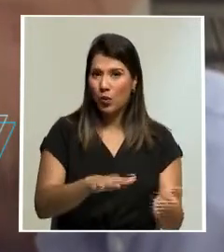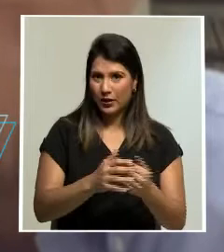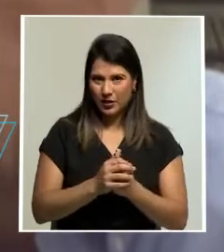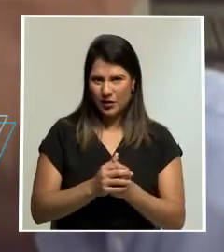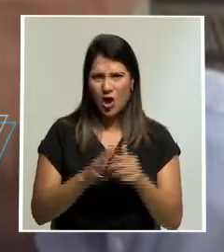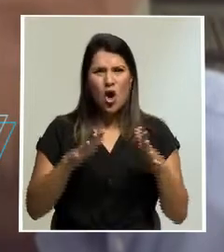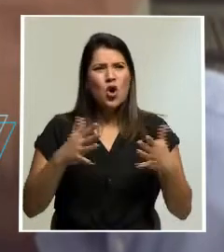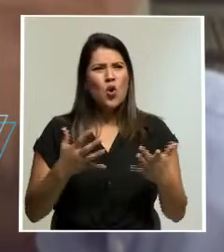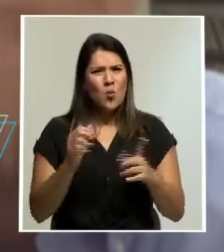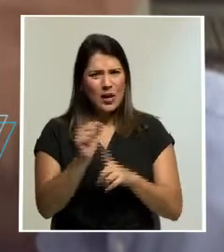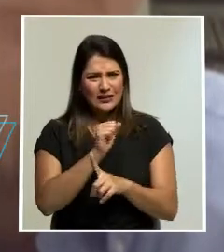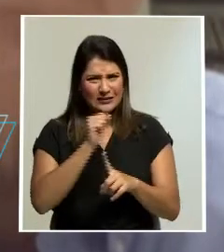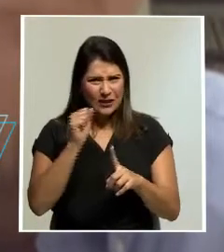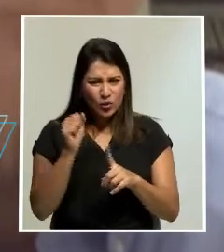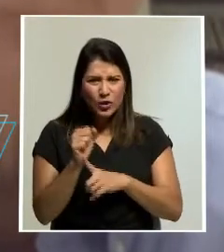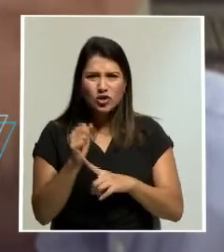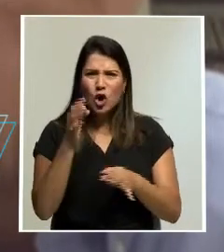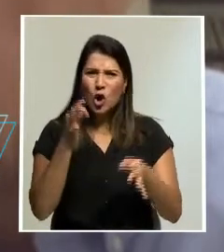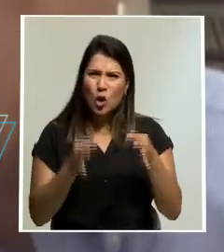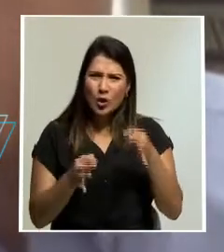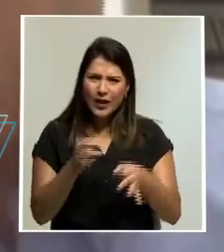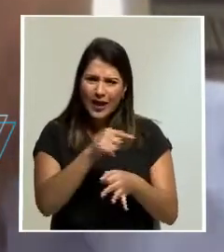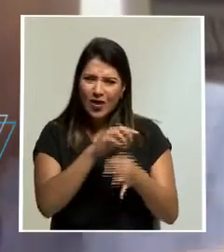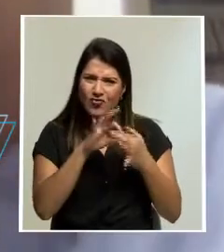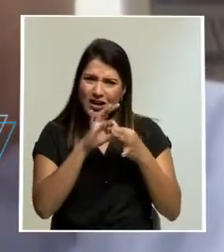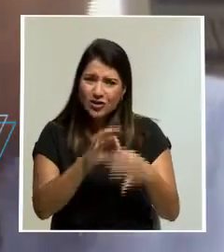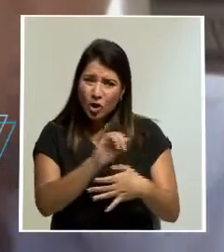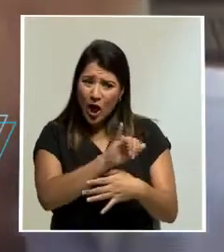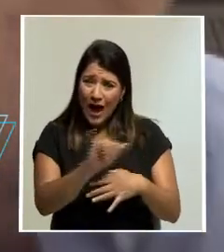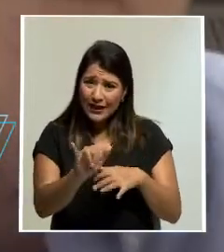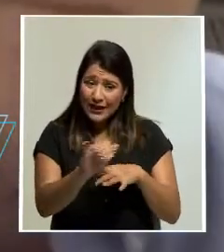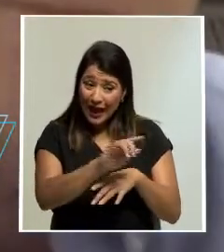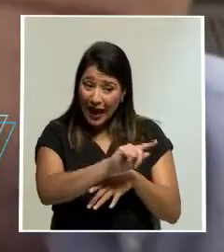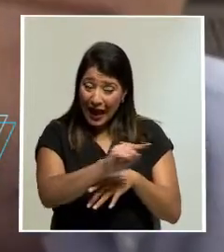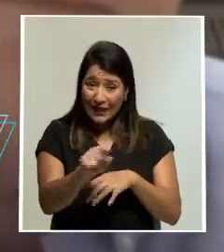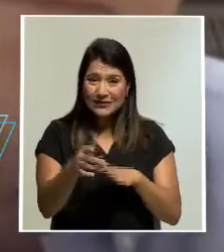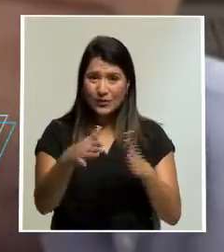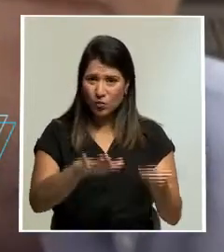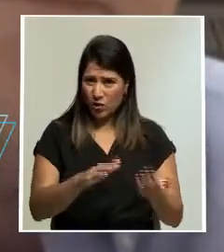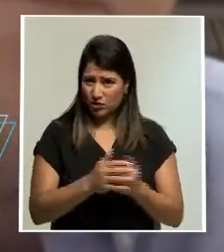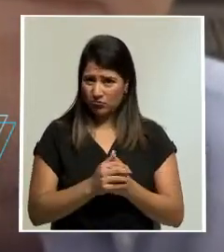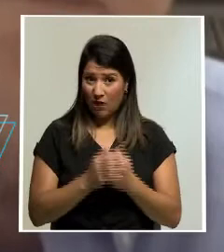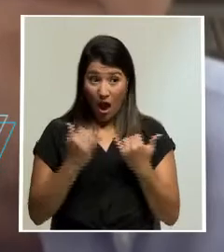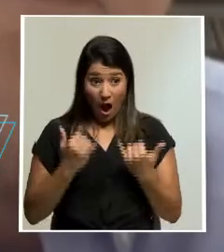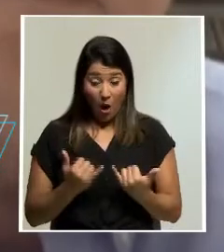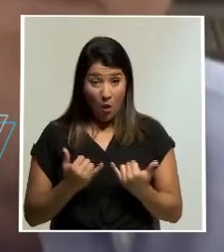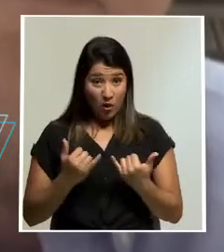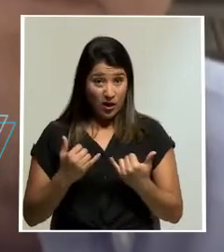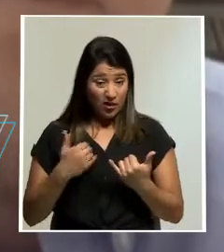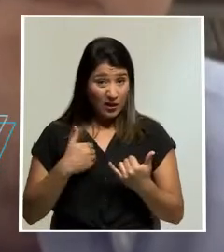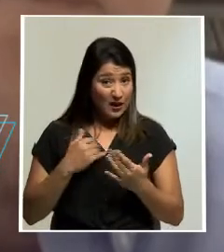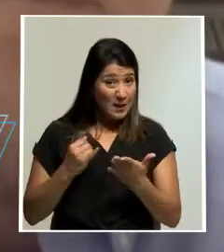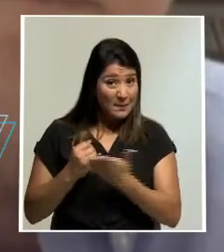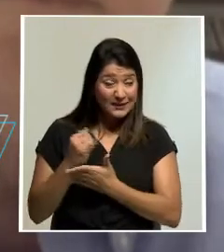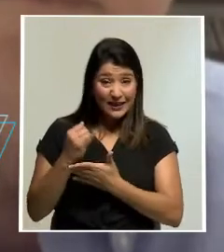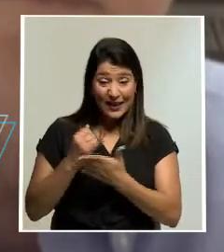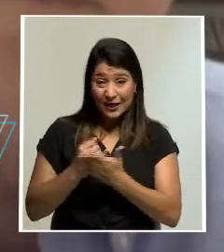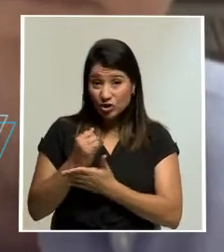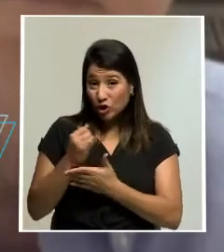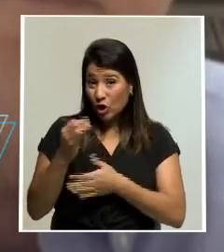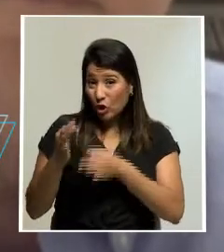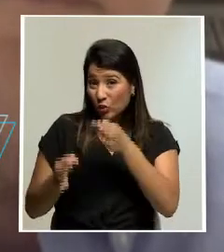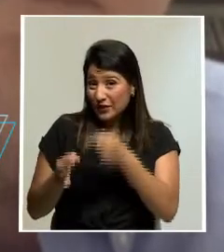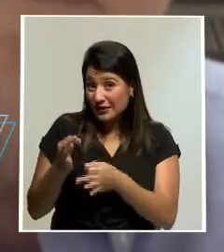la situación jurídica de esos crímenes? ¿Hay alguna instancia judicial investigando quién mató a esa